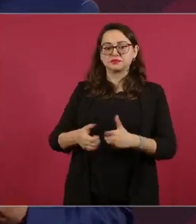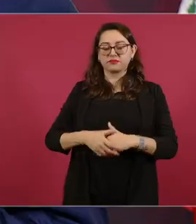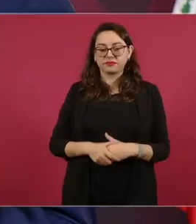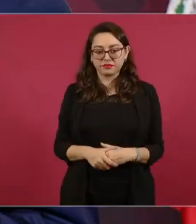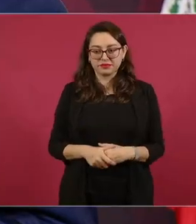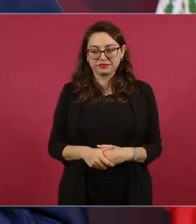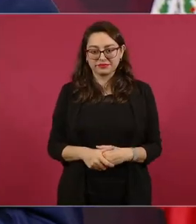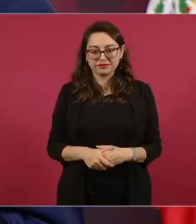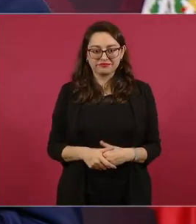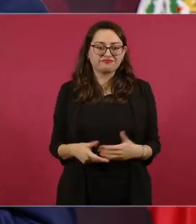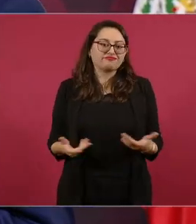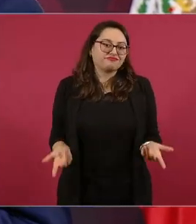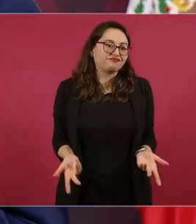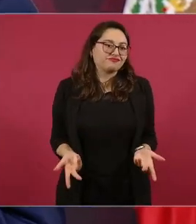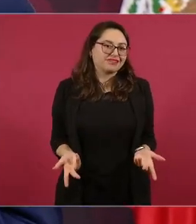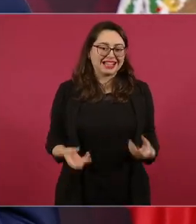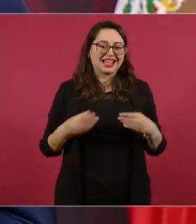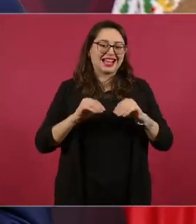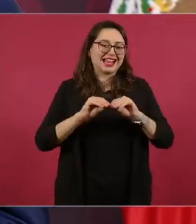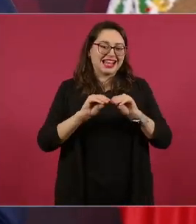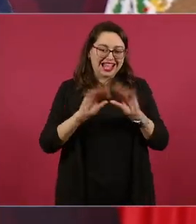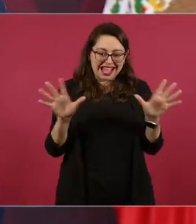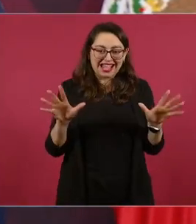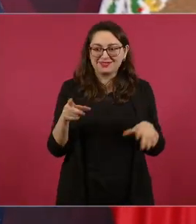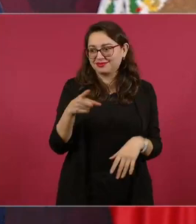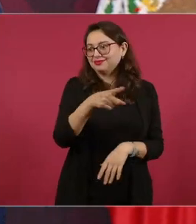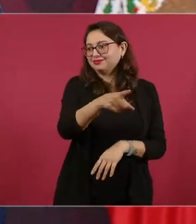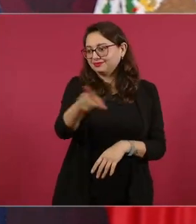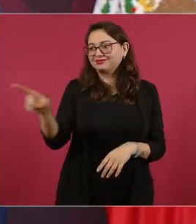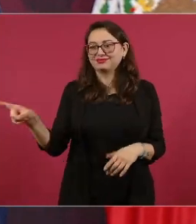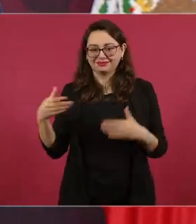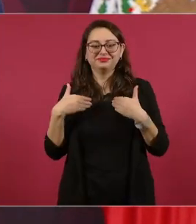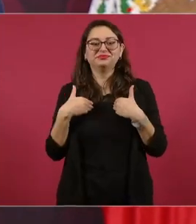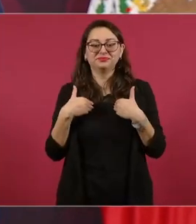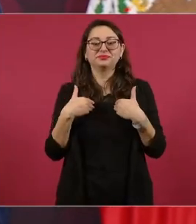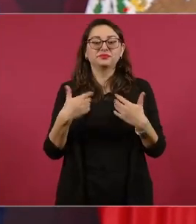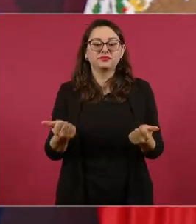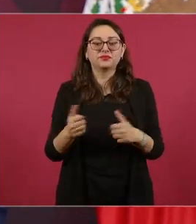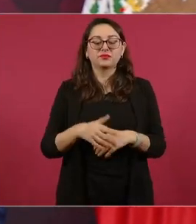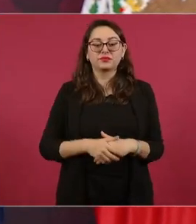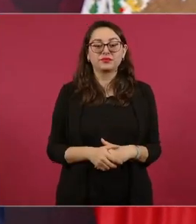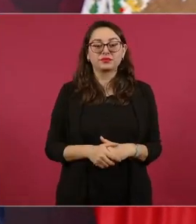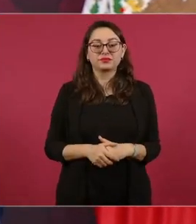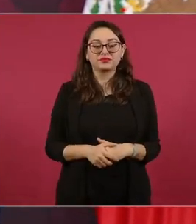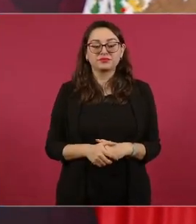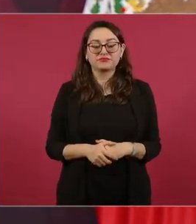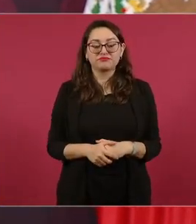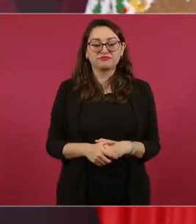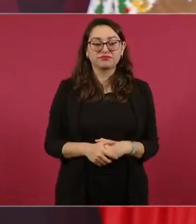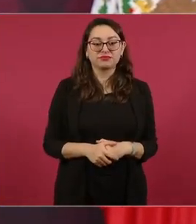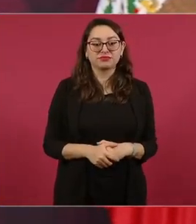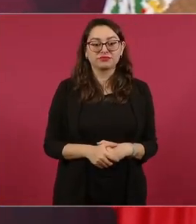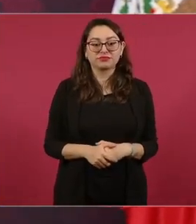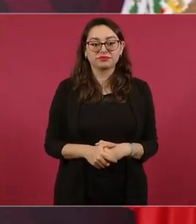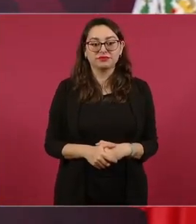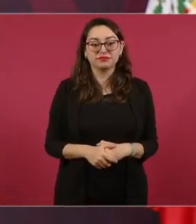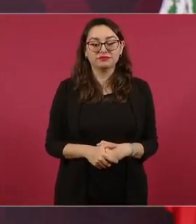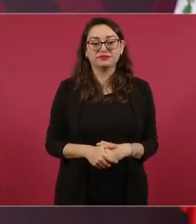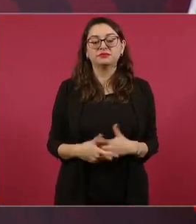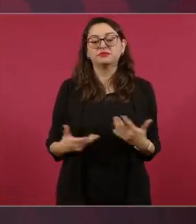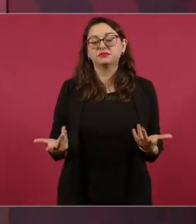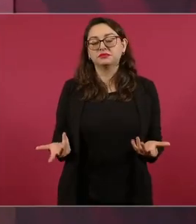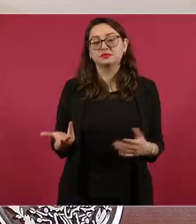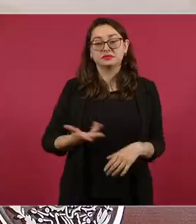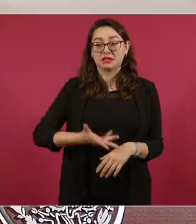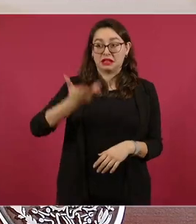¿Cómo no lo van a entender? Si se hablaba de corrupción y ellos sabían que había